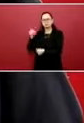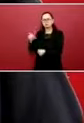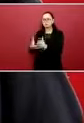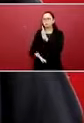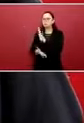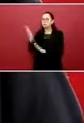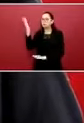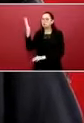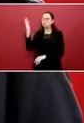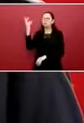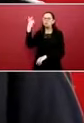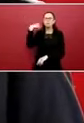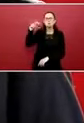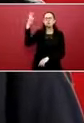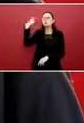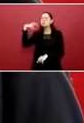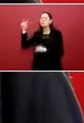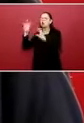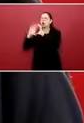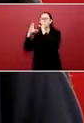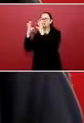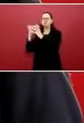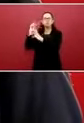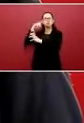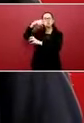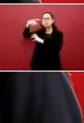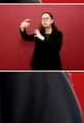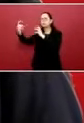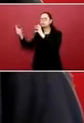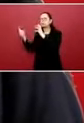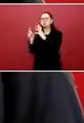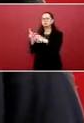congresos a todo el mundo,